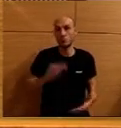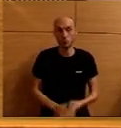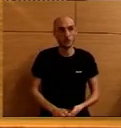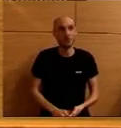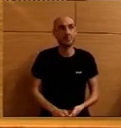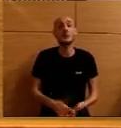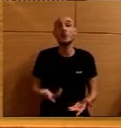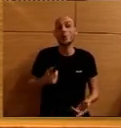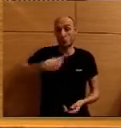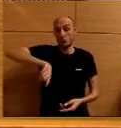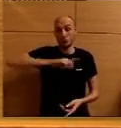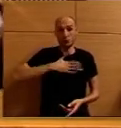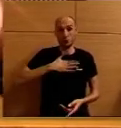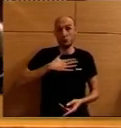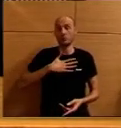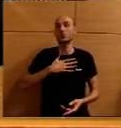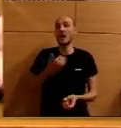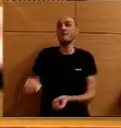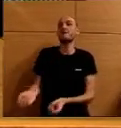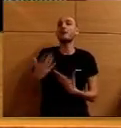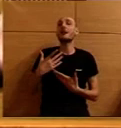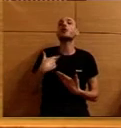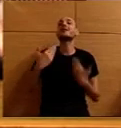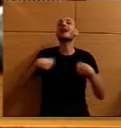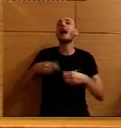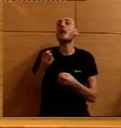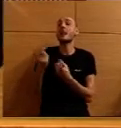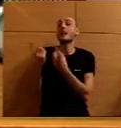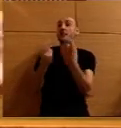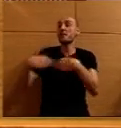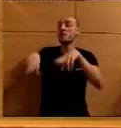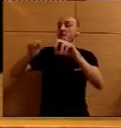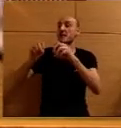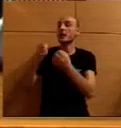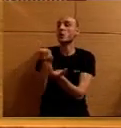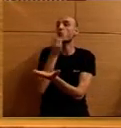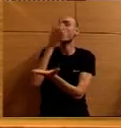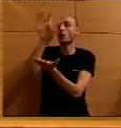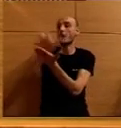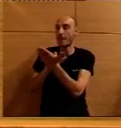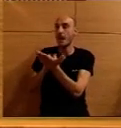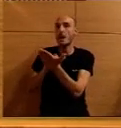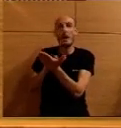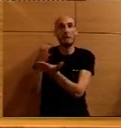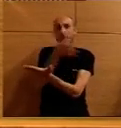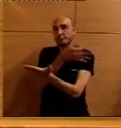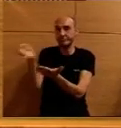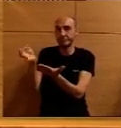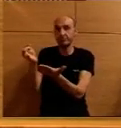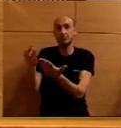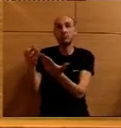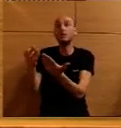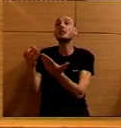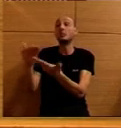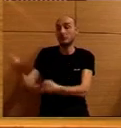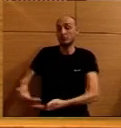documento definitivo, negociado y tal, que sea lo que será. Mientras tanto, todo son negociaciones, especulaciones de unos y de otros. Que sea